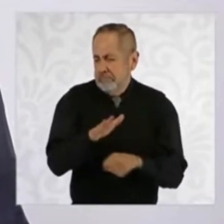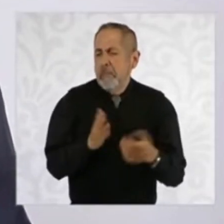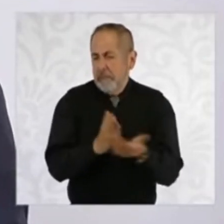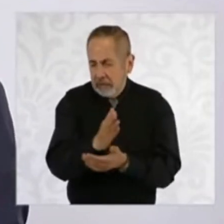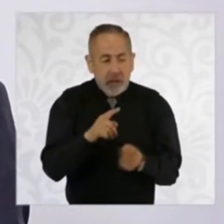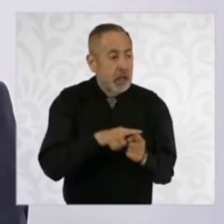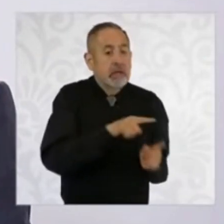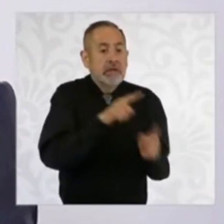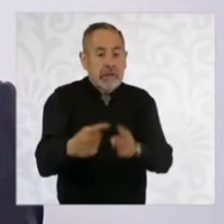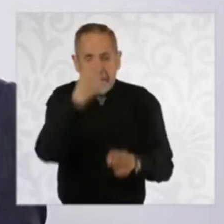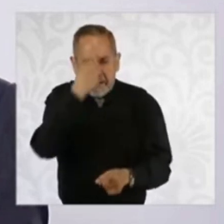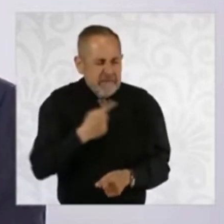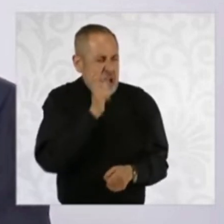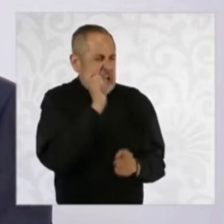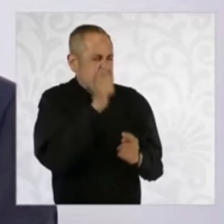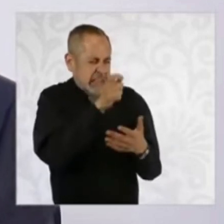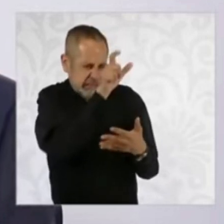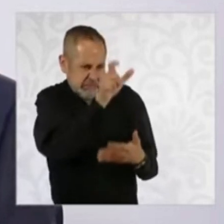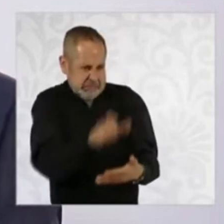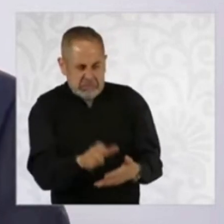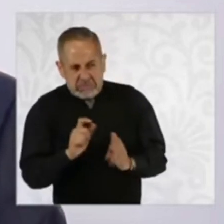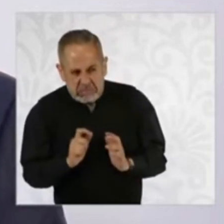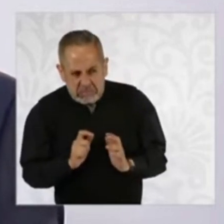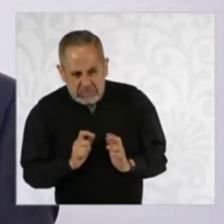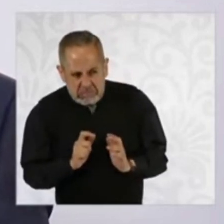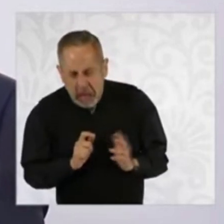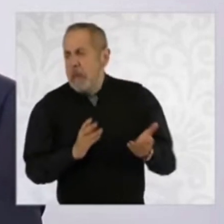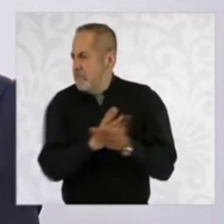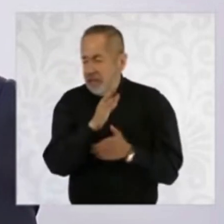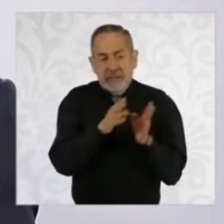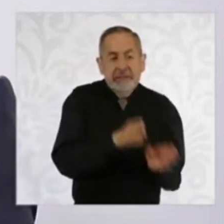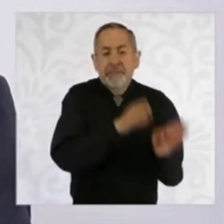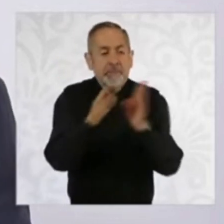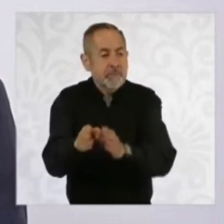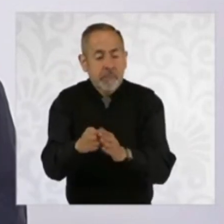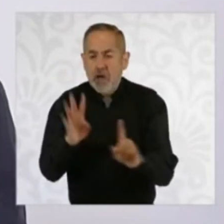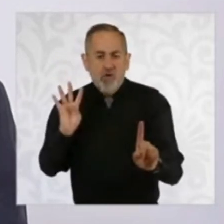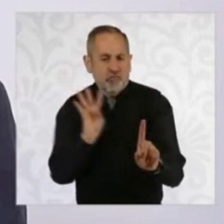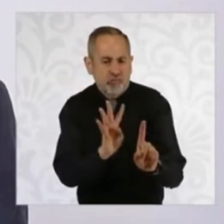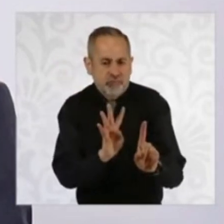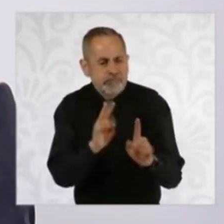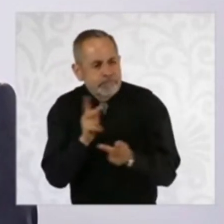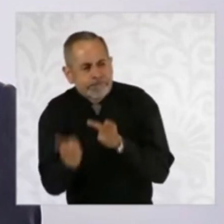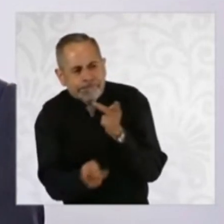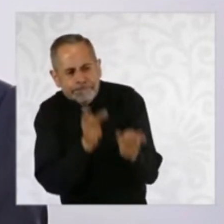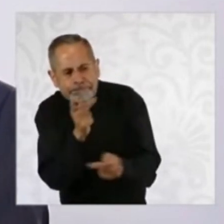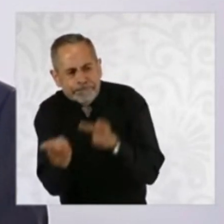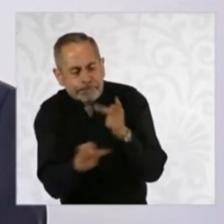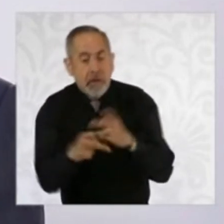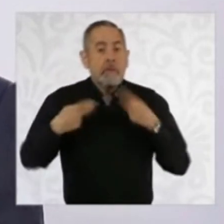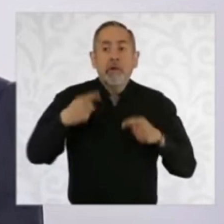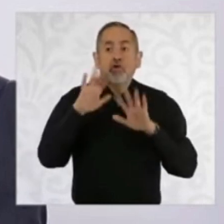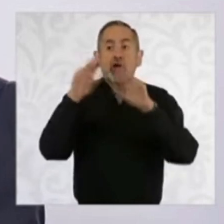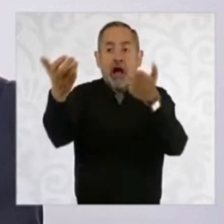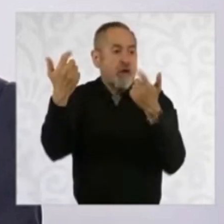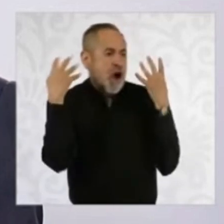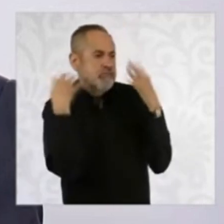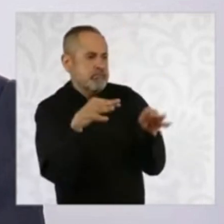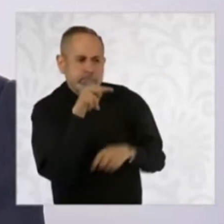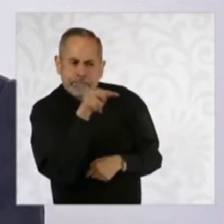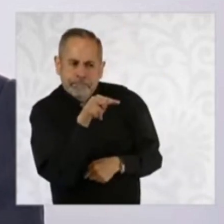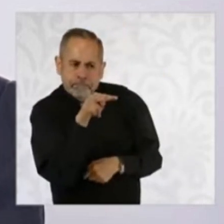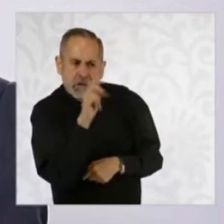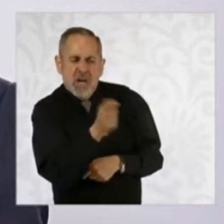finalistas llegarán a comparecencias o entrevistas que serán públicas para que el pueblo de México valore y conozca